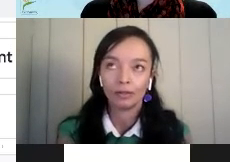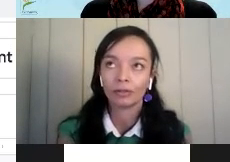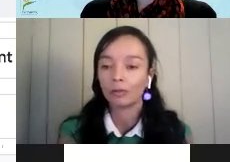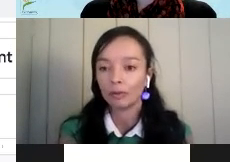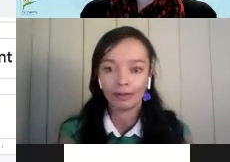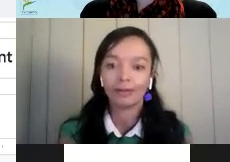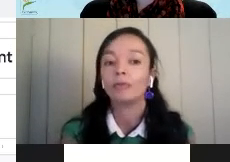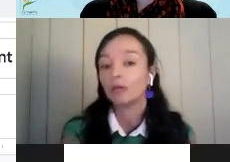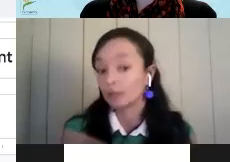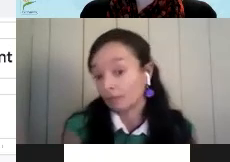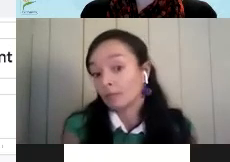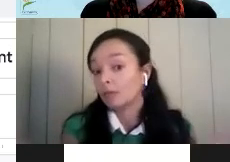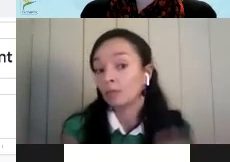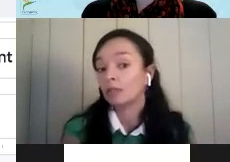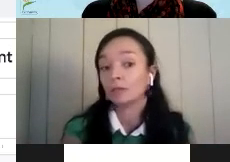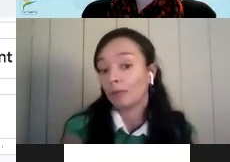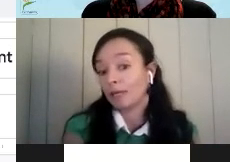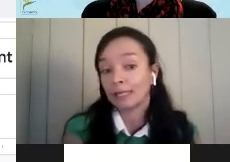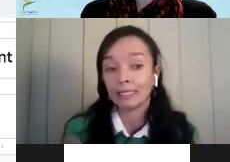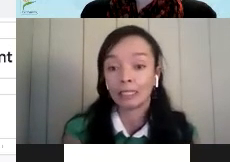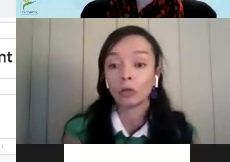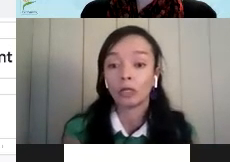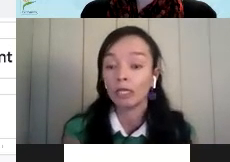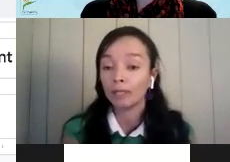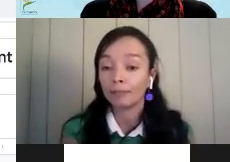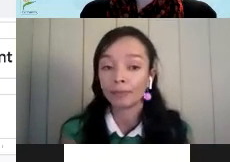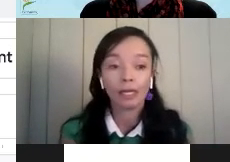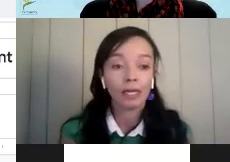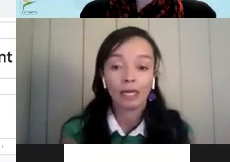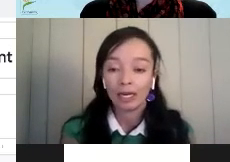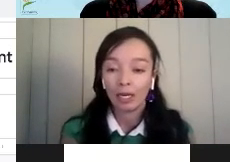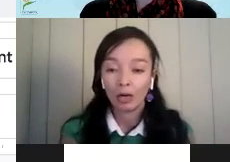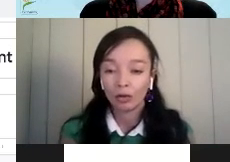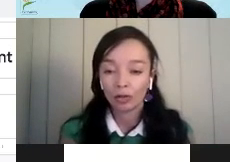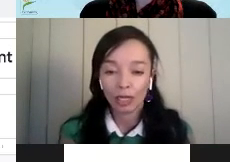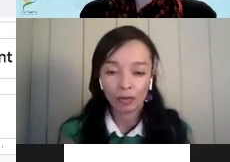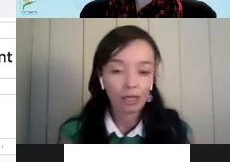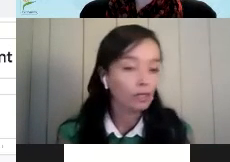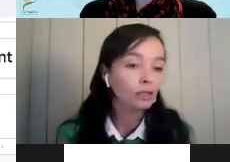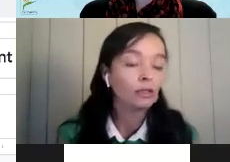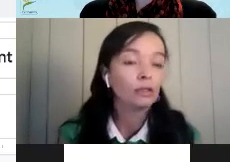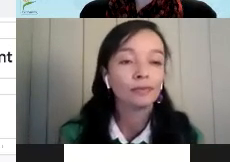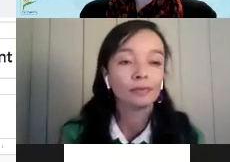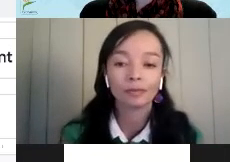Y no es como, entonces, es un buen detallito. Y lo otro, Laura.